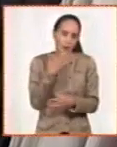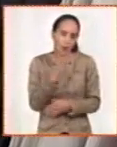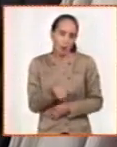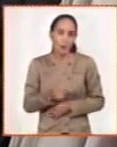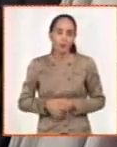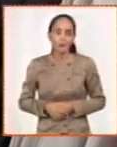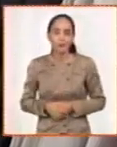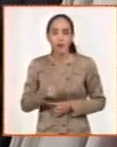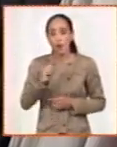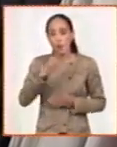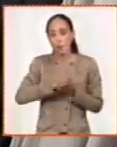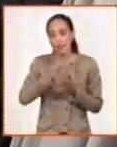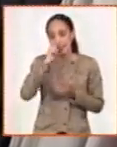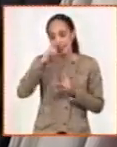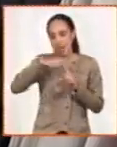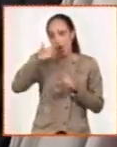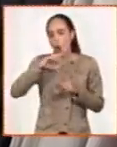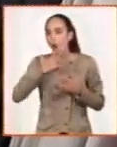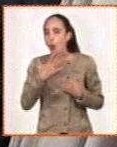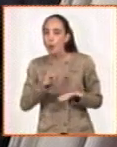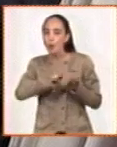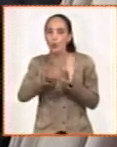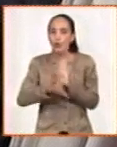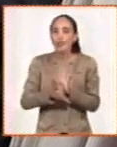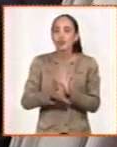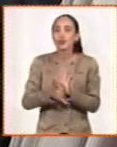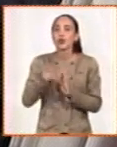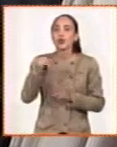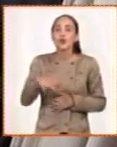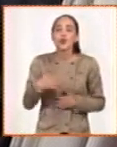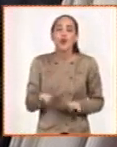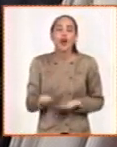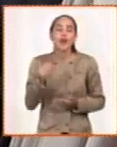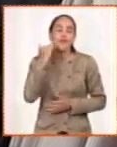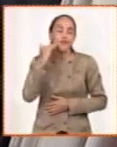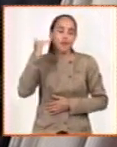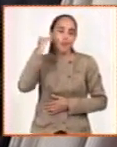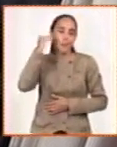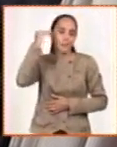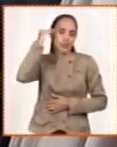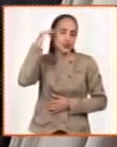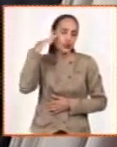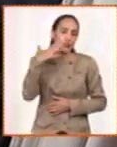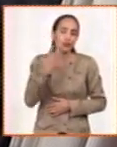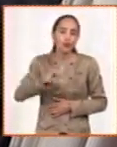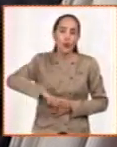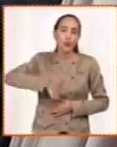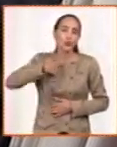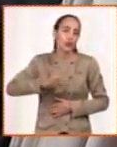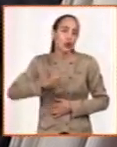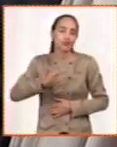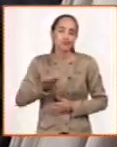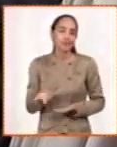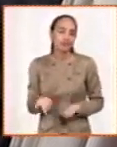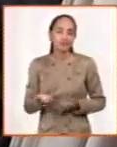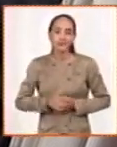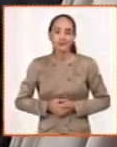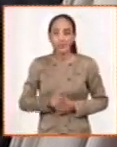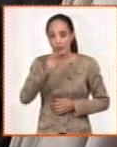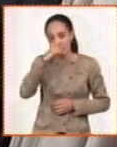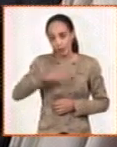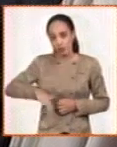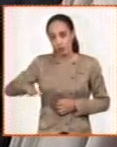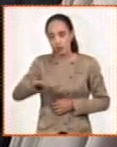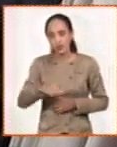como proyecto, más allá de la formación cultural, pudiéramos decir, de los niños, sino de